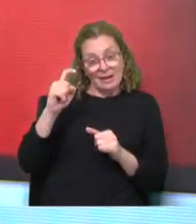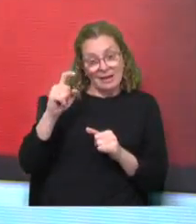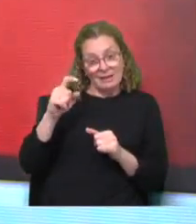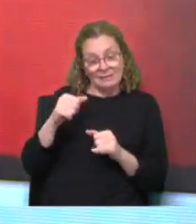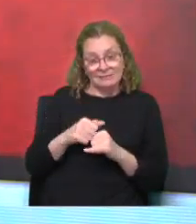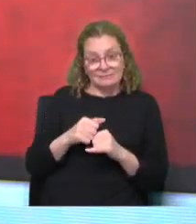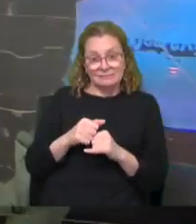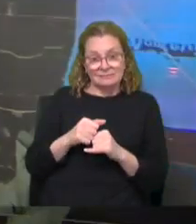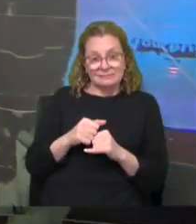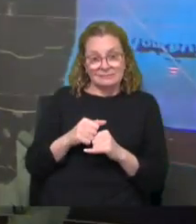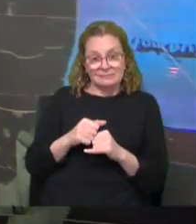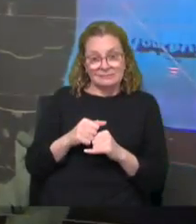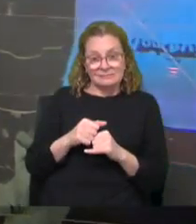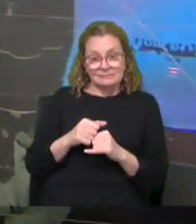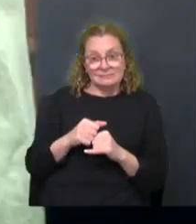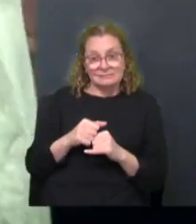Filo.